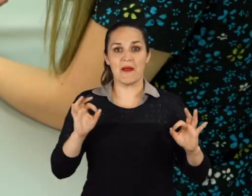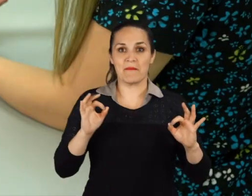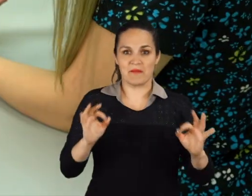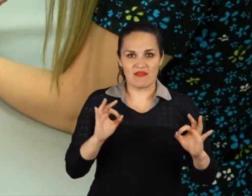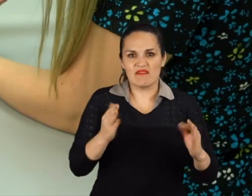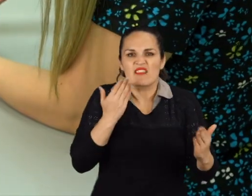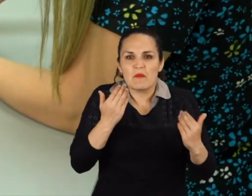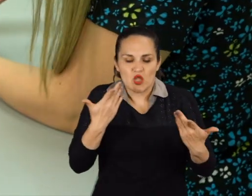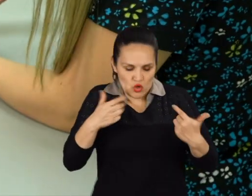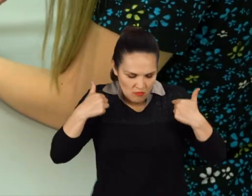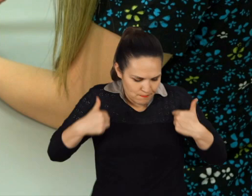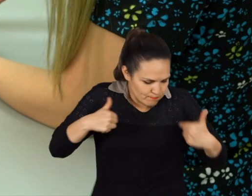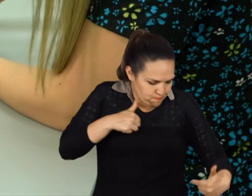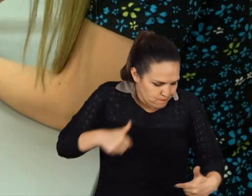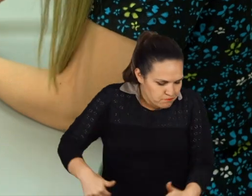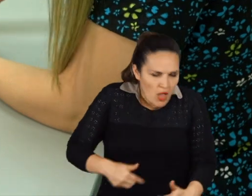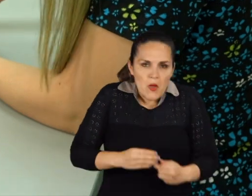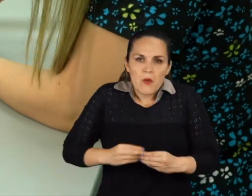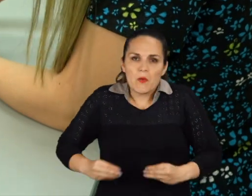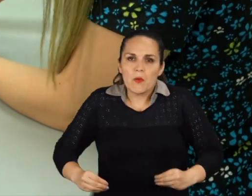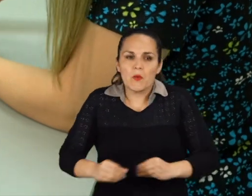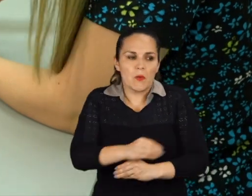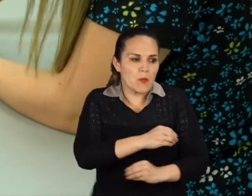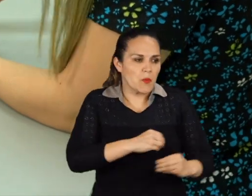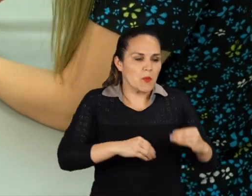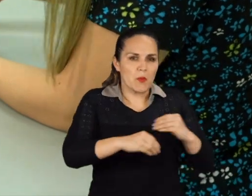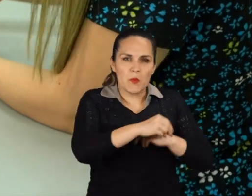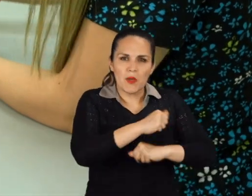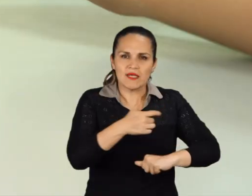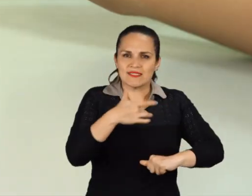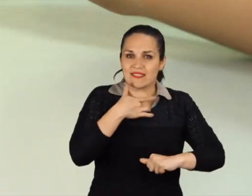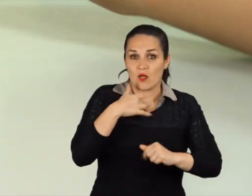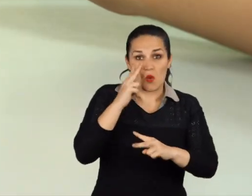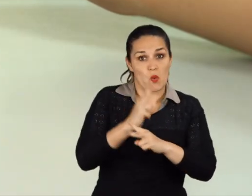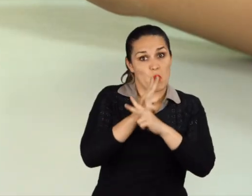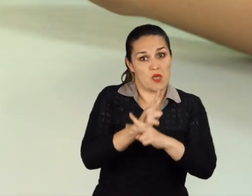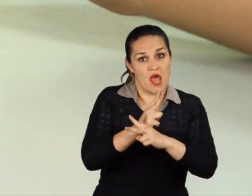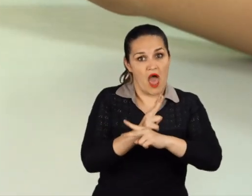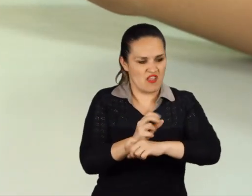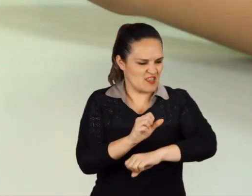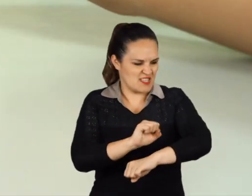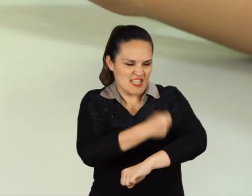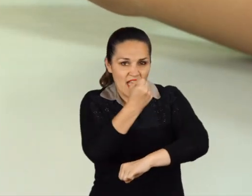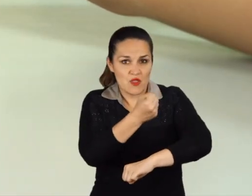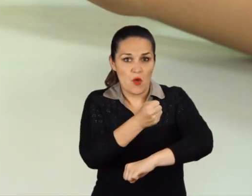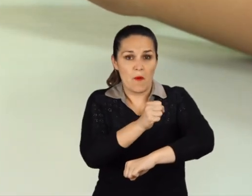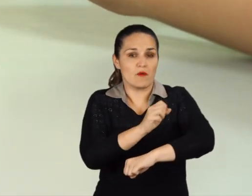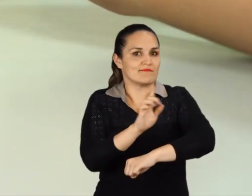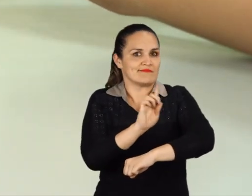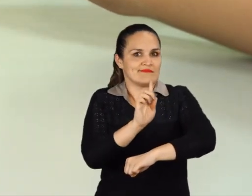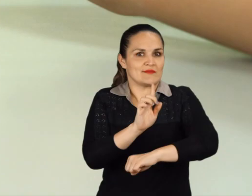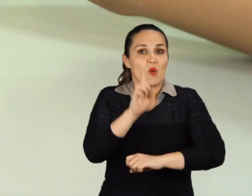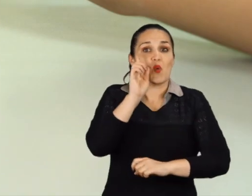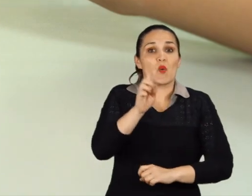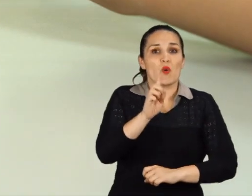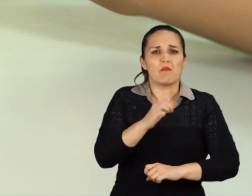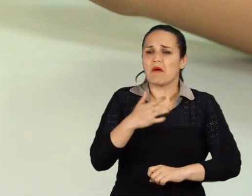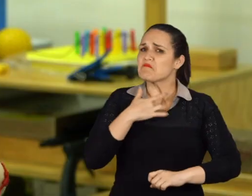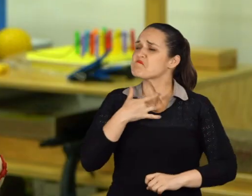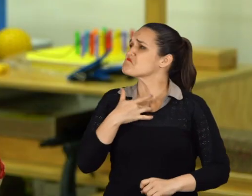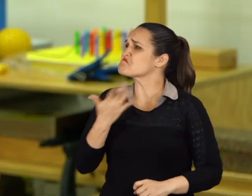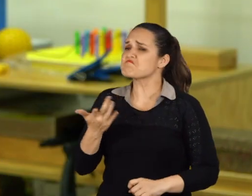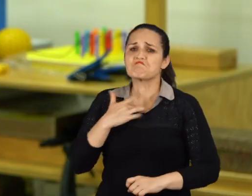la cirugía, y empezar a trabajar de texturas suaves a las más ásperas, teniendo cuidado de no lastimar la piel, porque como no presentan